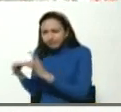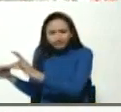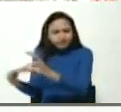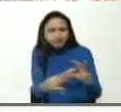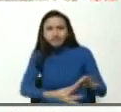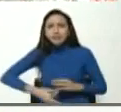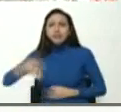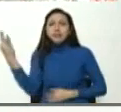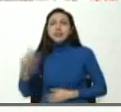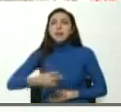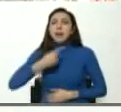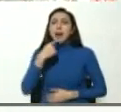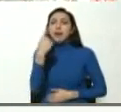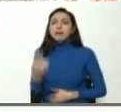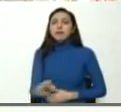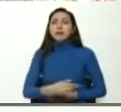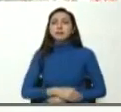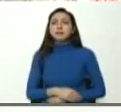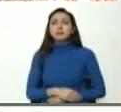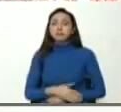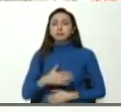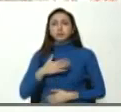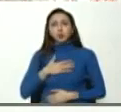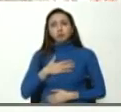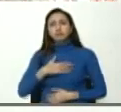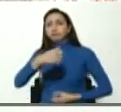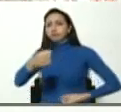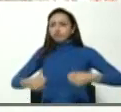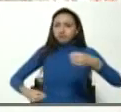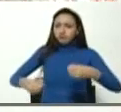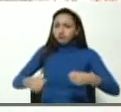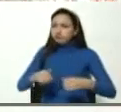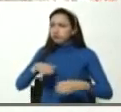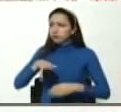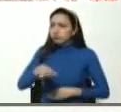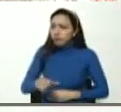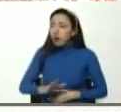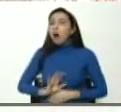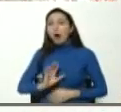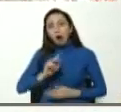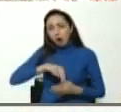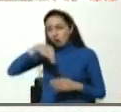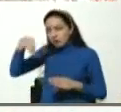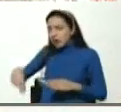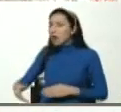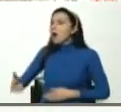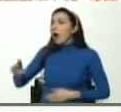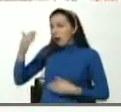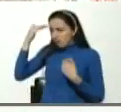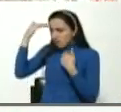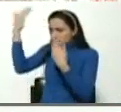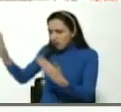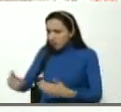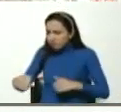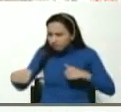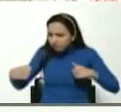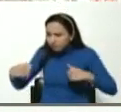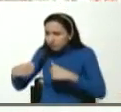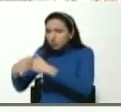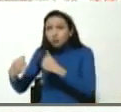siempre les decía me bajé del carro los saludé le dio el puñito